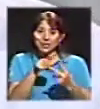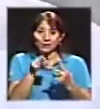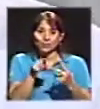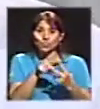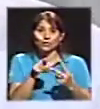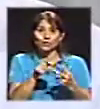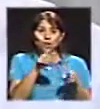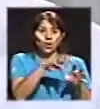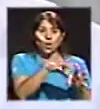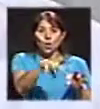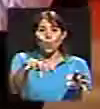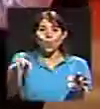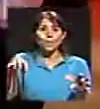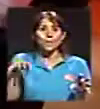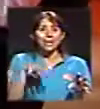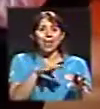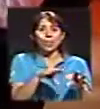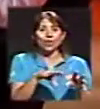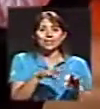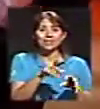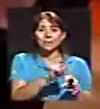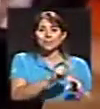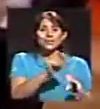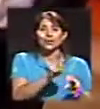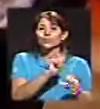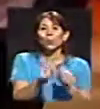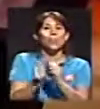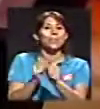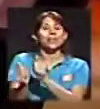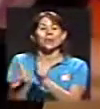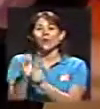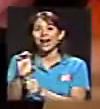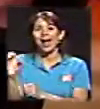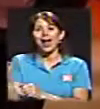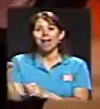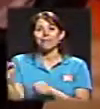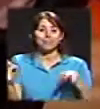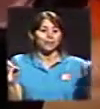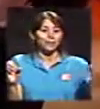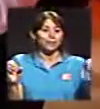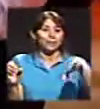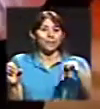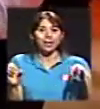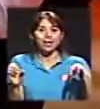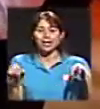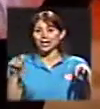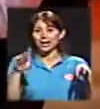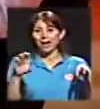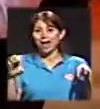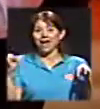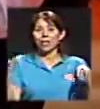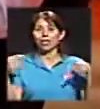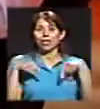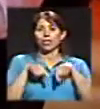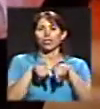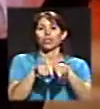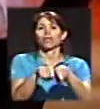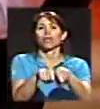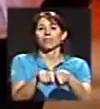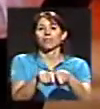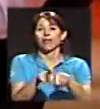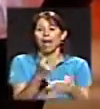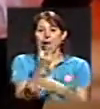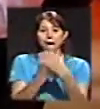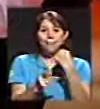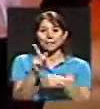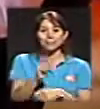operadoras no compiten con la caja, sino que es un sistema complementario en donde las dos van parejas, o sea, uno accede a una pensión junto con la otra. Esa distinción es importante porque